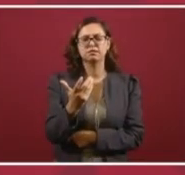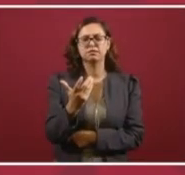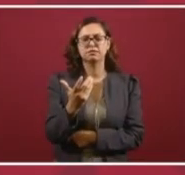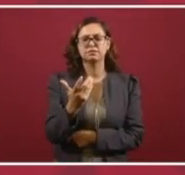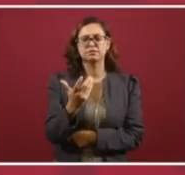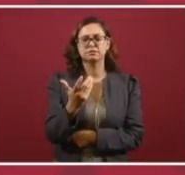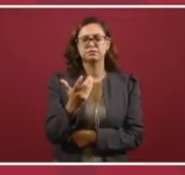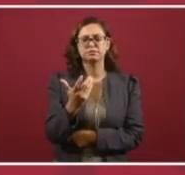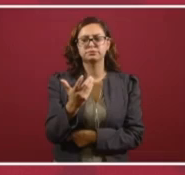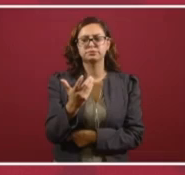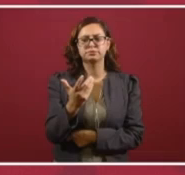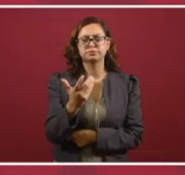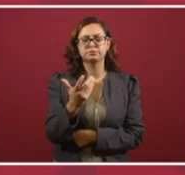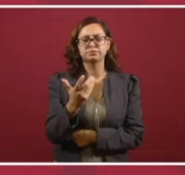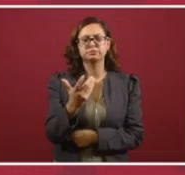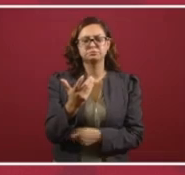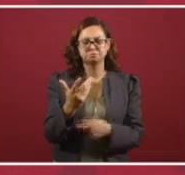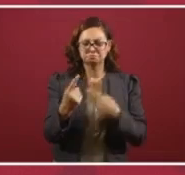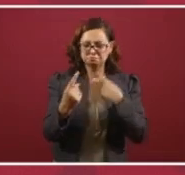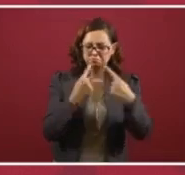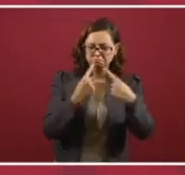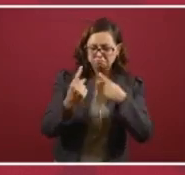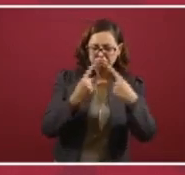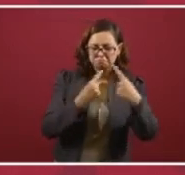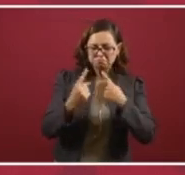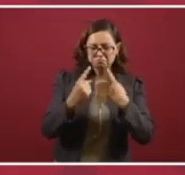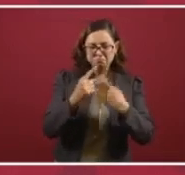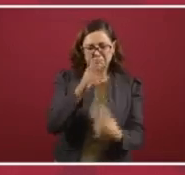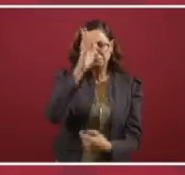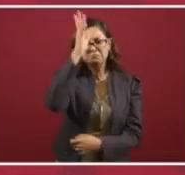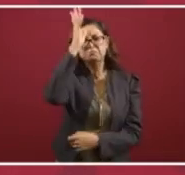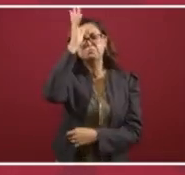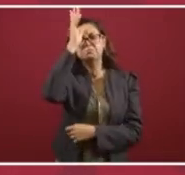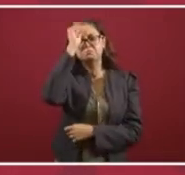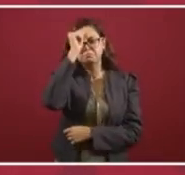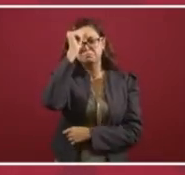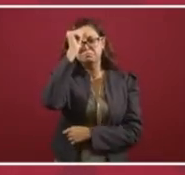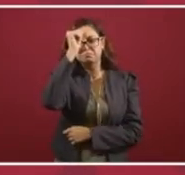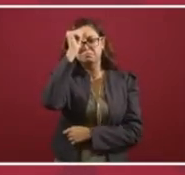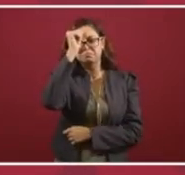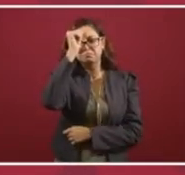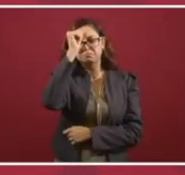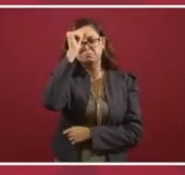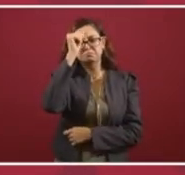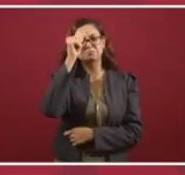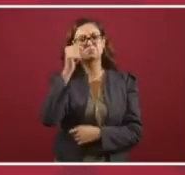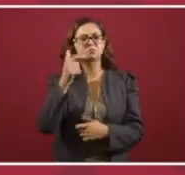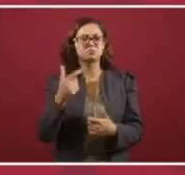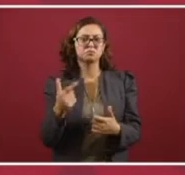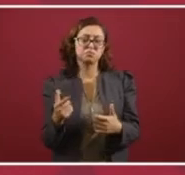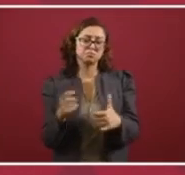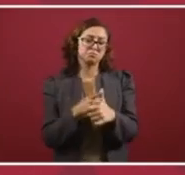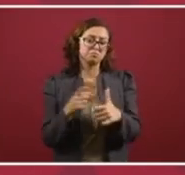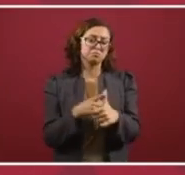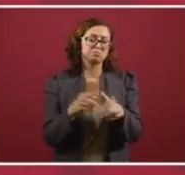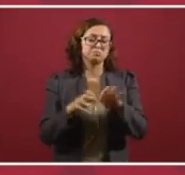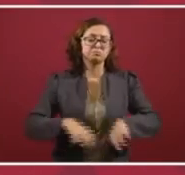llegar a un acuerdo mediante el diálogo